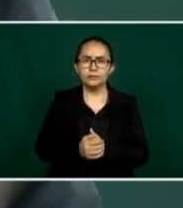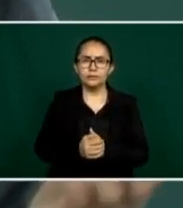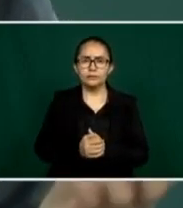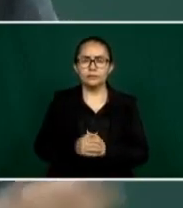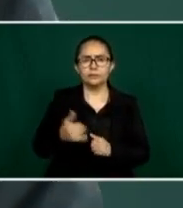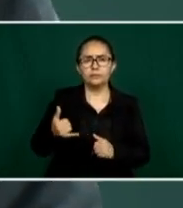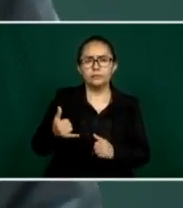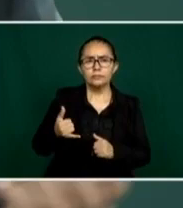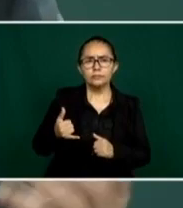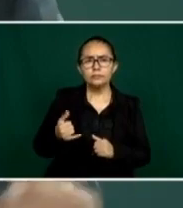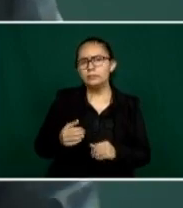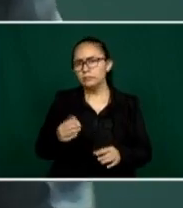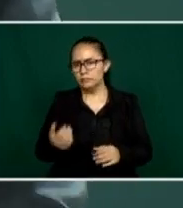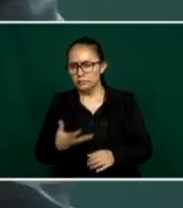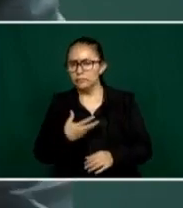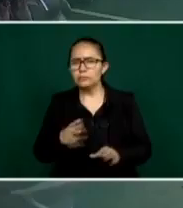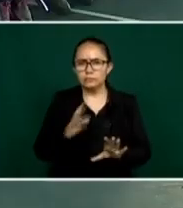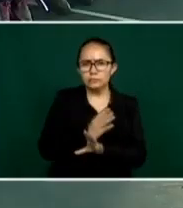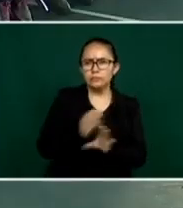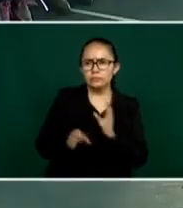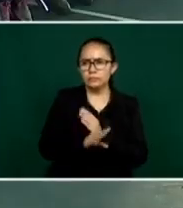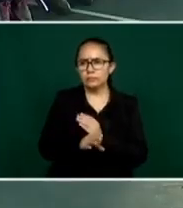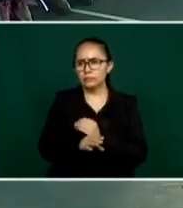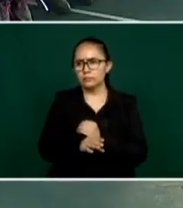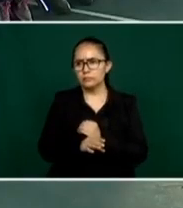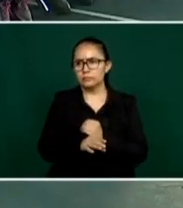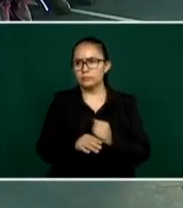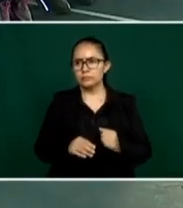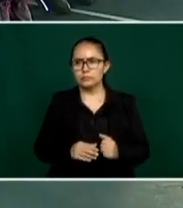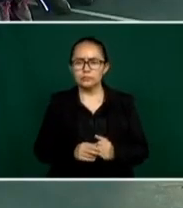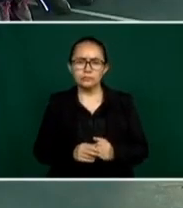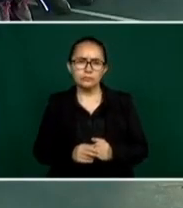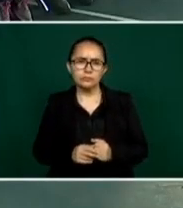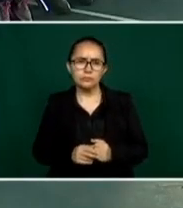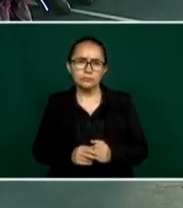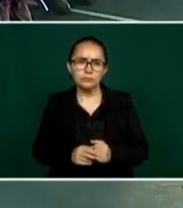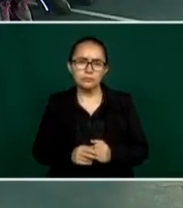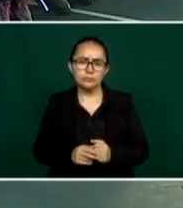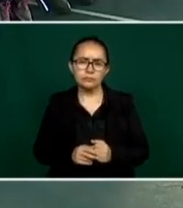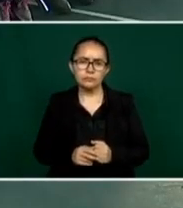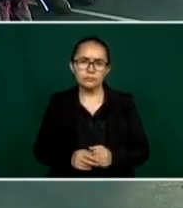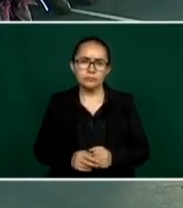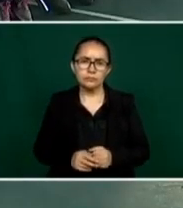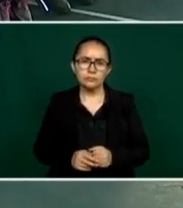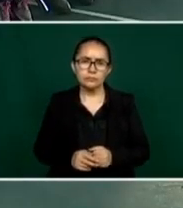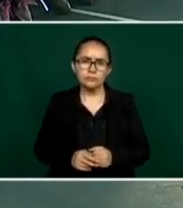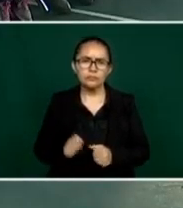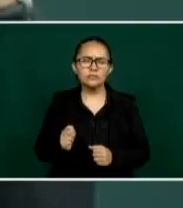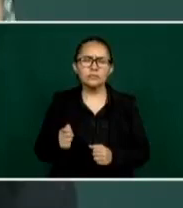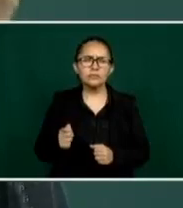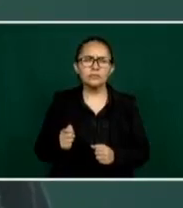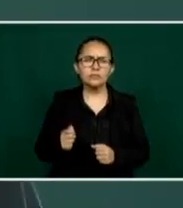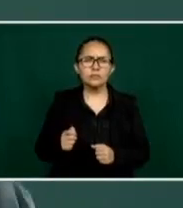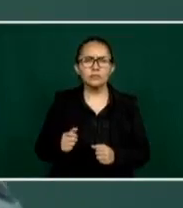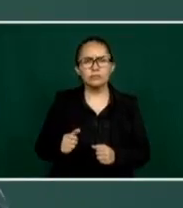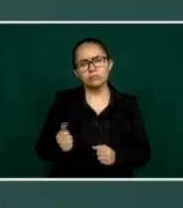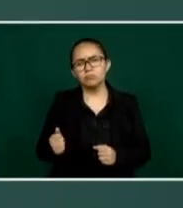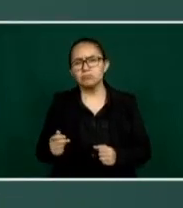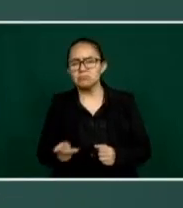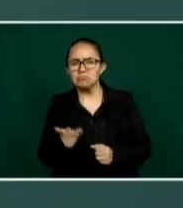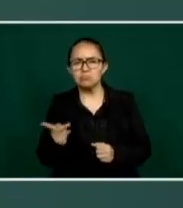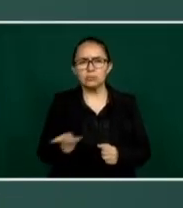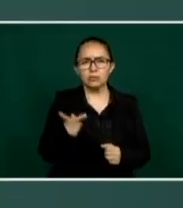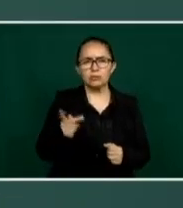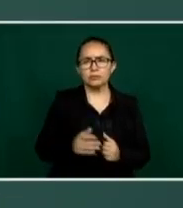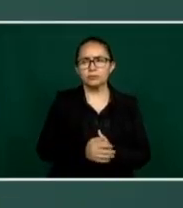Sí, hay constancia. ¿Con qué cárteles o con qué grupos estaban vinculados? Pues eso es cosa de